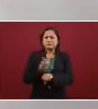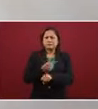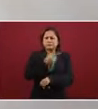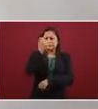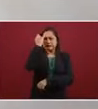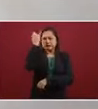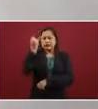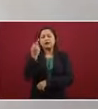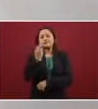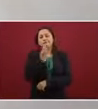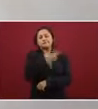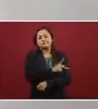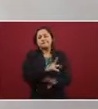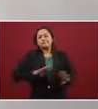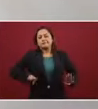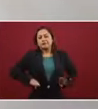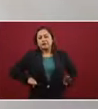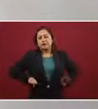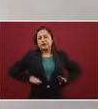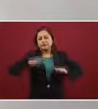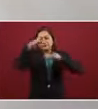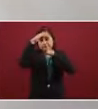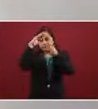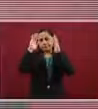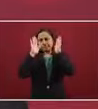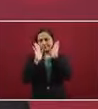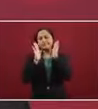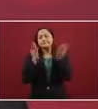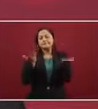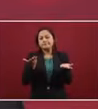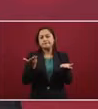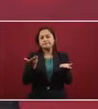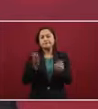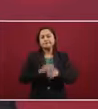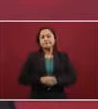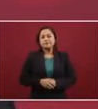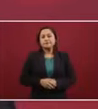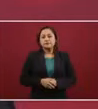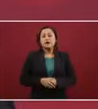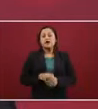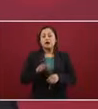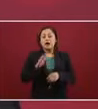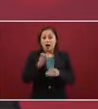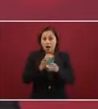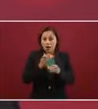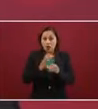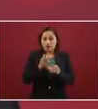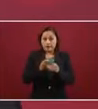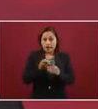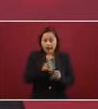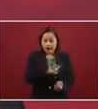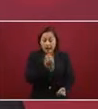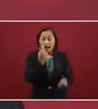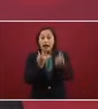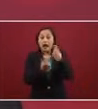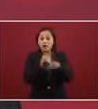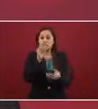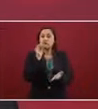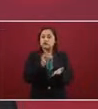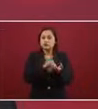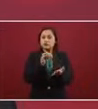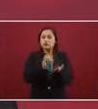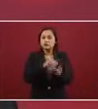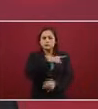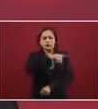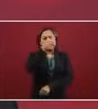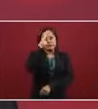Todavía hay quienes piensan que se puede resolver el problema solo con policías y soldados y